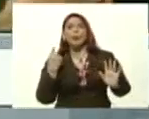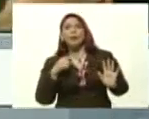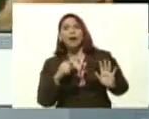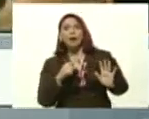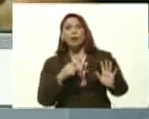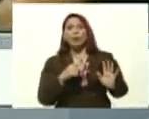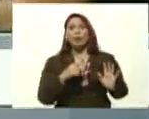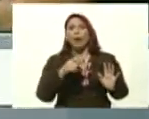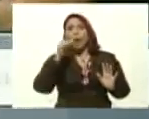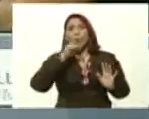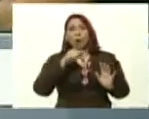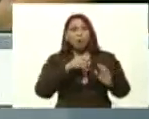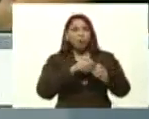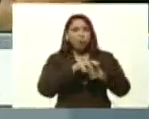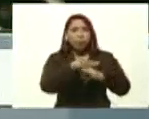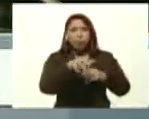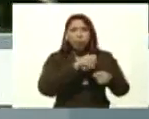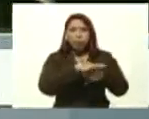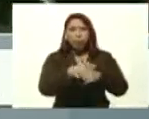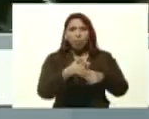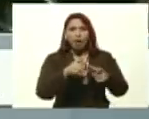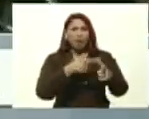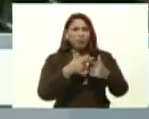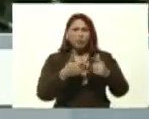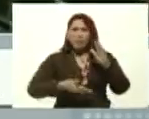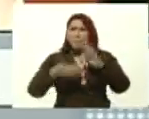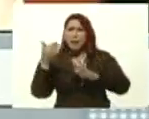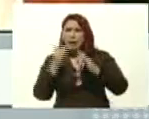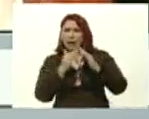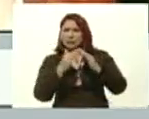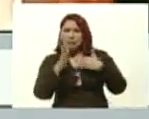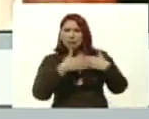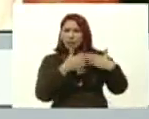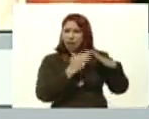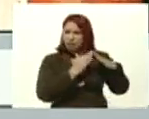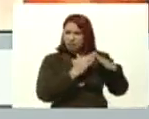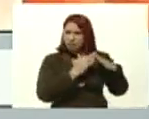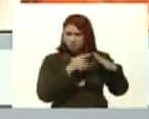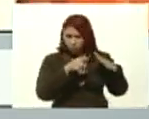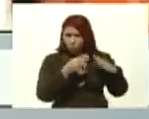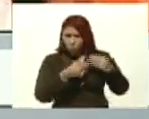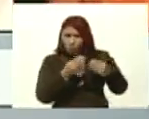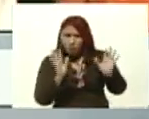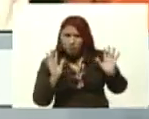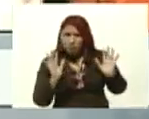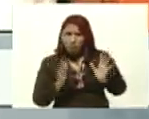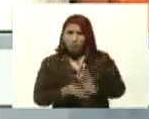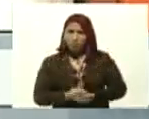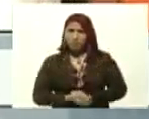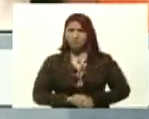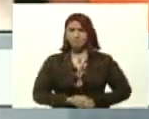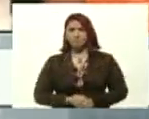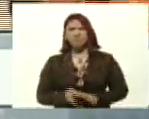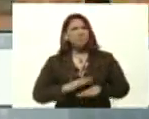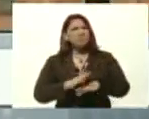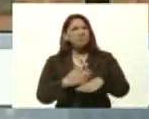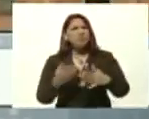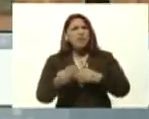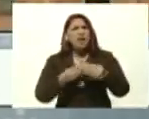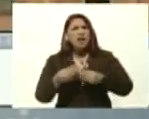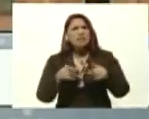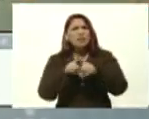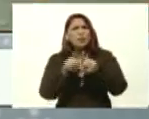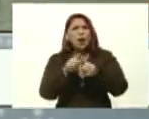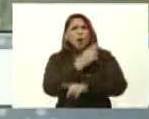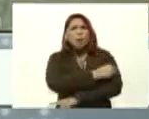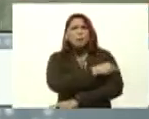de agua, un problemita, entonces se va de la casa. Cierra la casa. Y se va. ¿Y por qué hacen eso con los ambulatorios